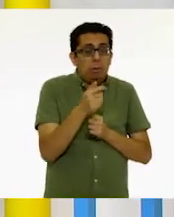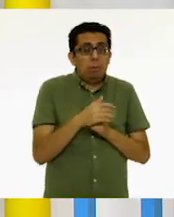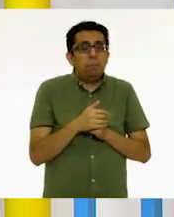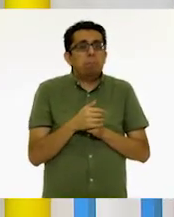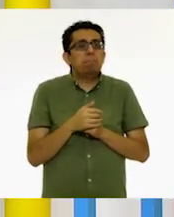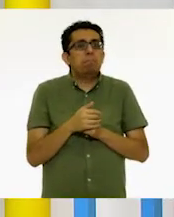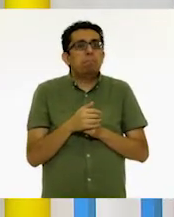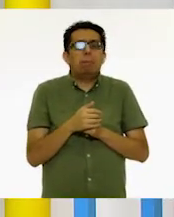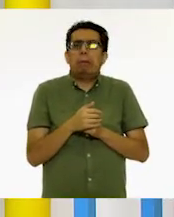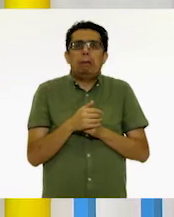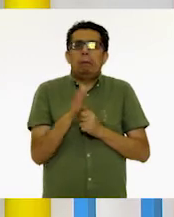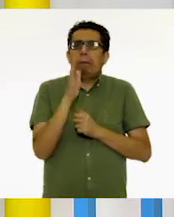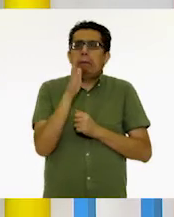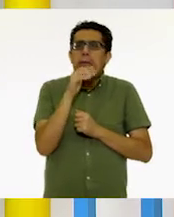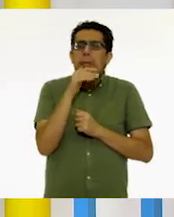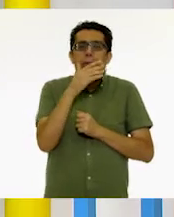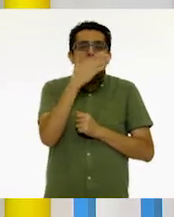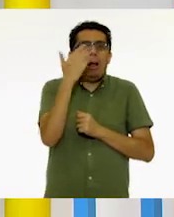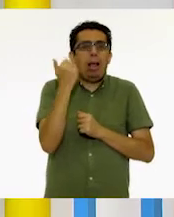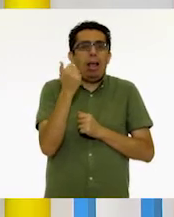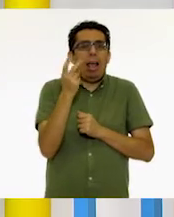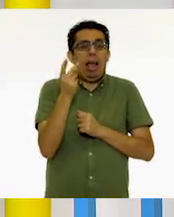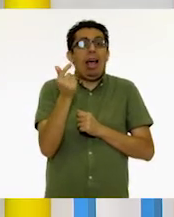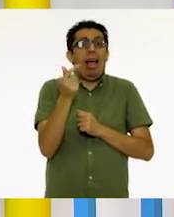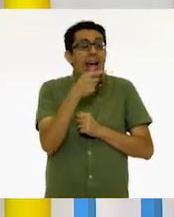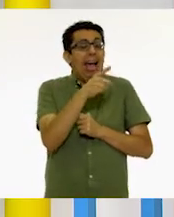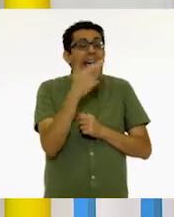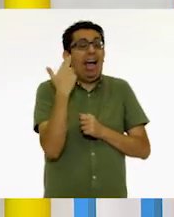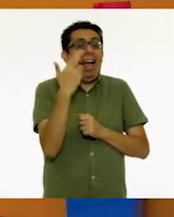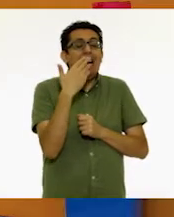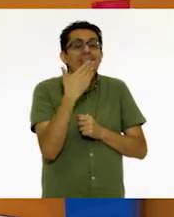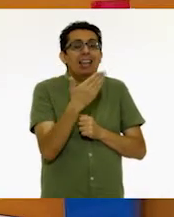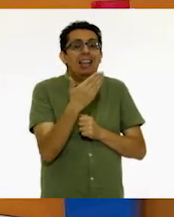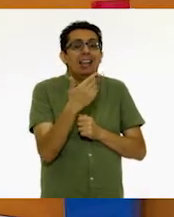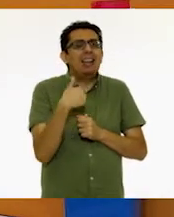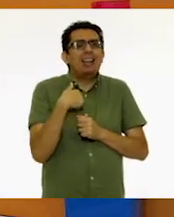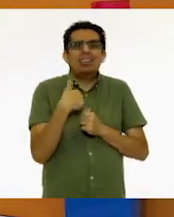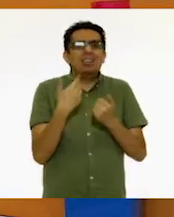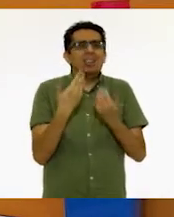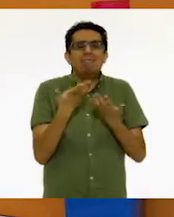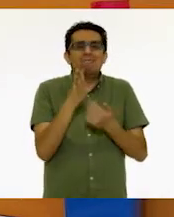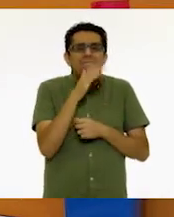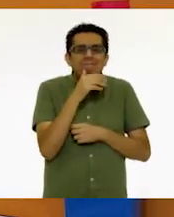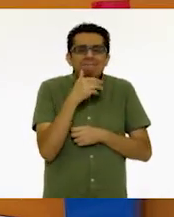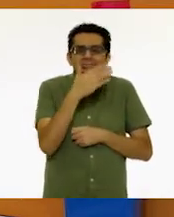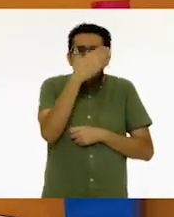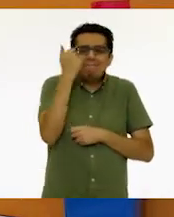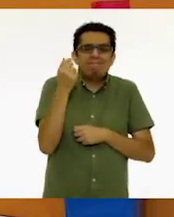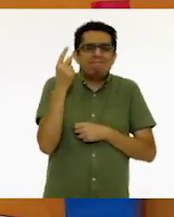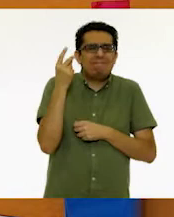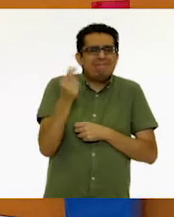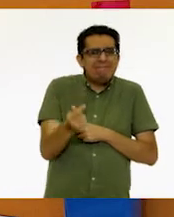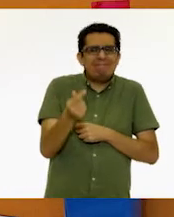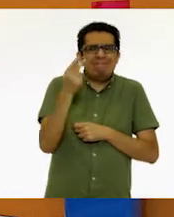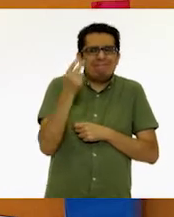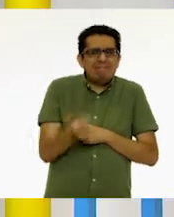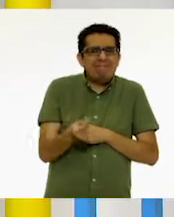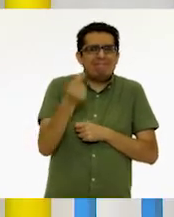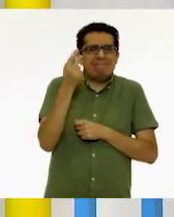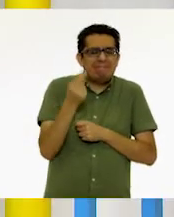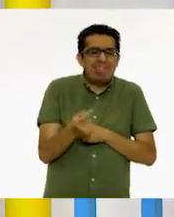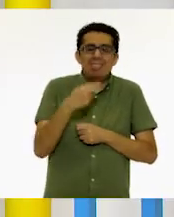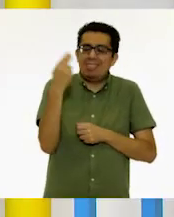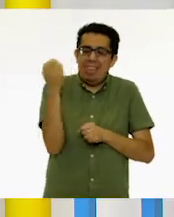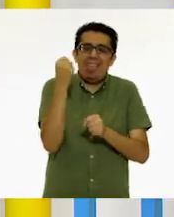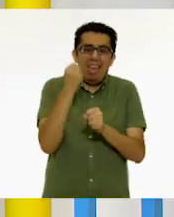¿No? Híjole, tú y yo no sabemos chasquear. Así. ¡Ay, ahí tú está. Sí sabes! Yo no sé. Por más que lo he intentado muchas veces, es de práctica,